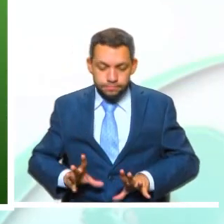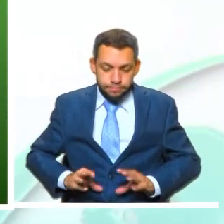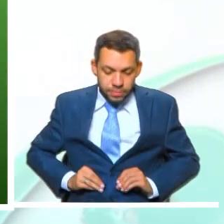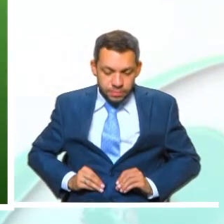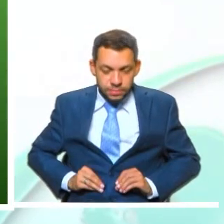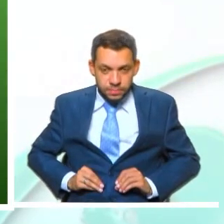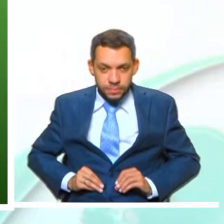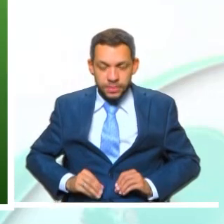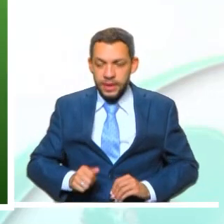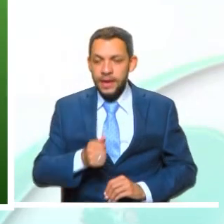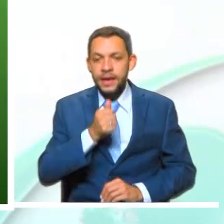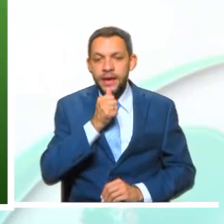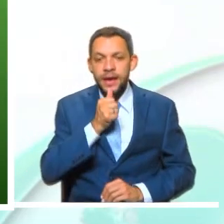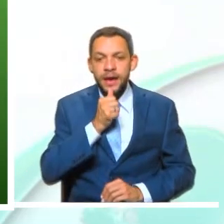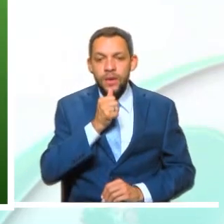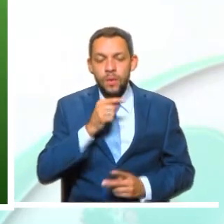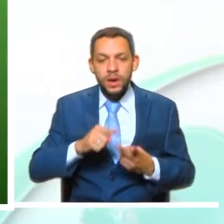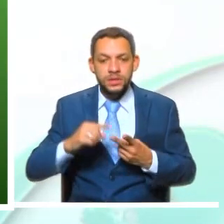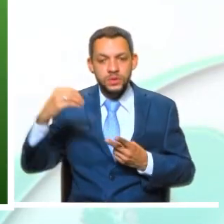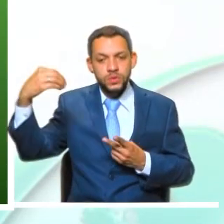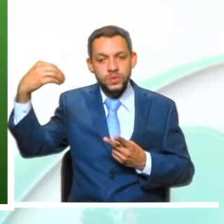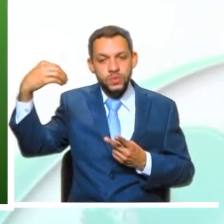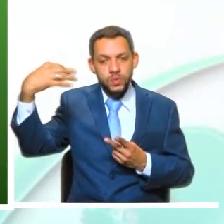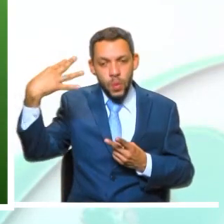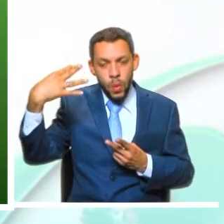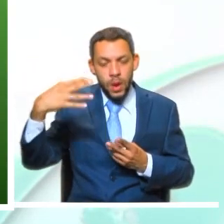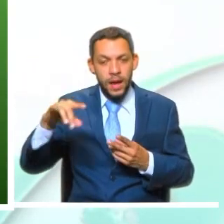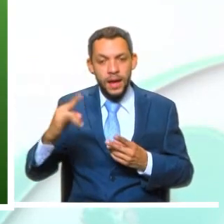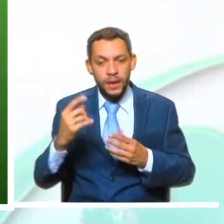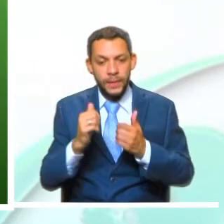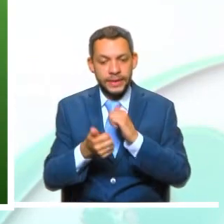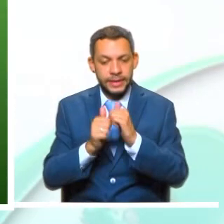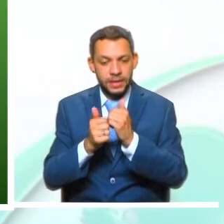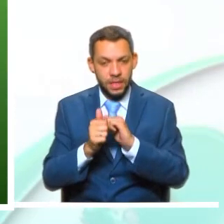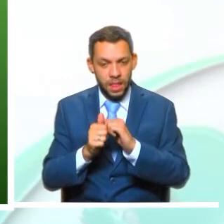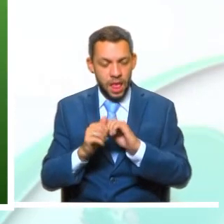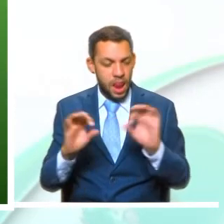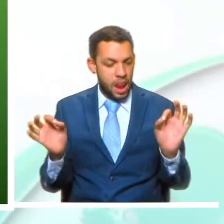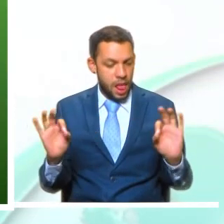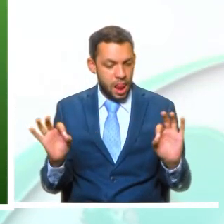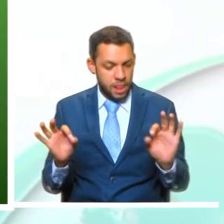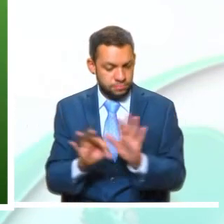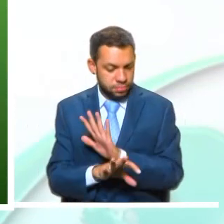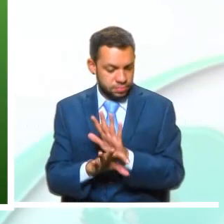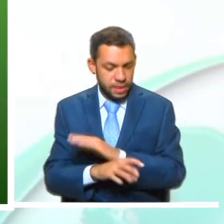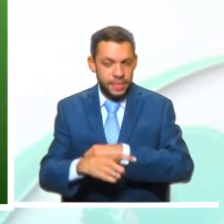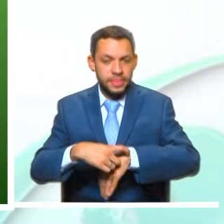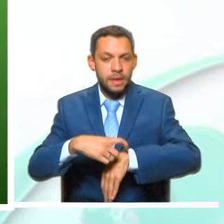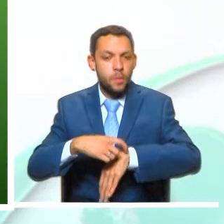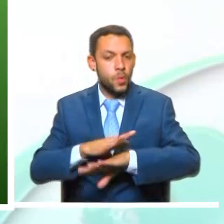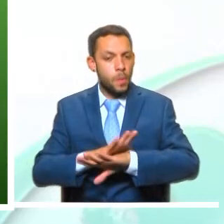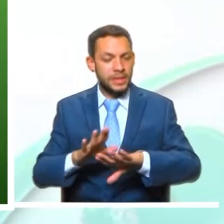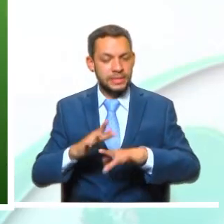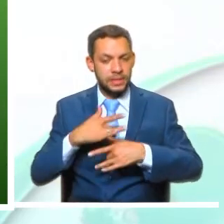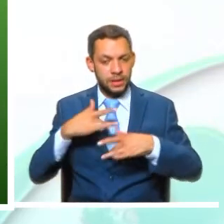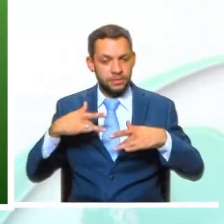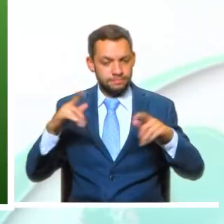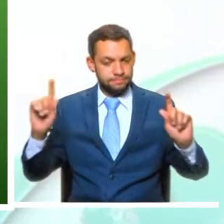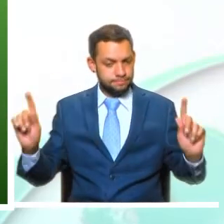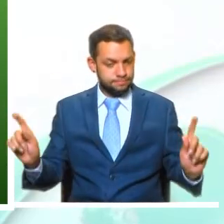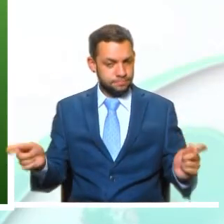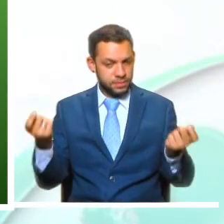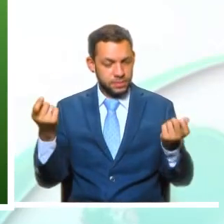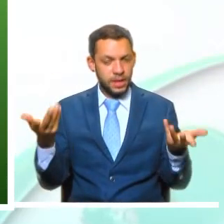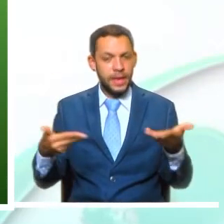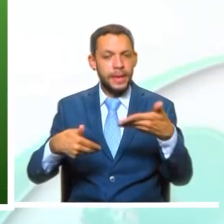agua sol y ejercicio punto se gastaron un peso nada tiempo entonces vamos a empezar en